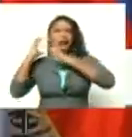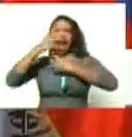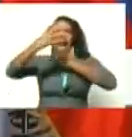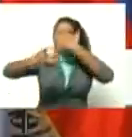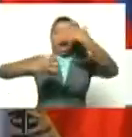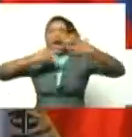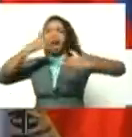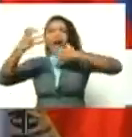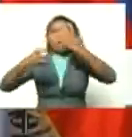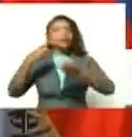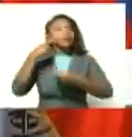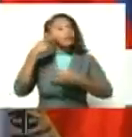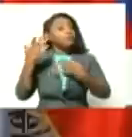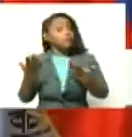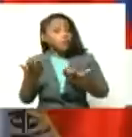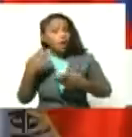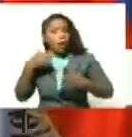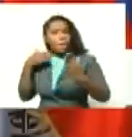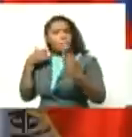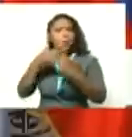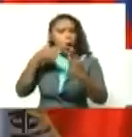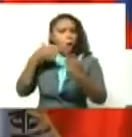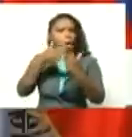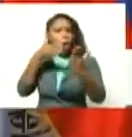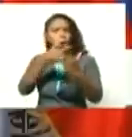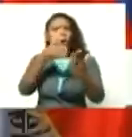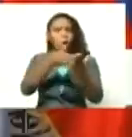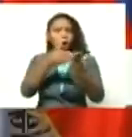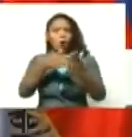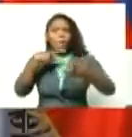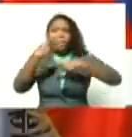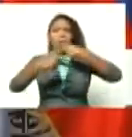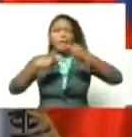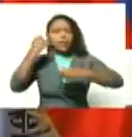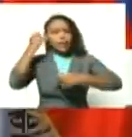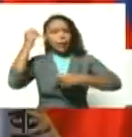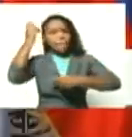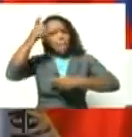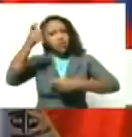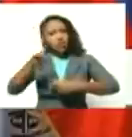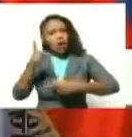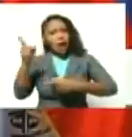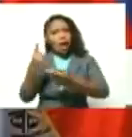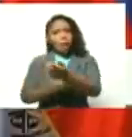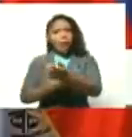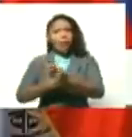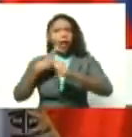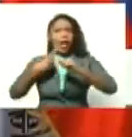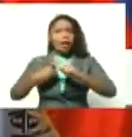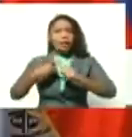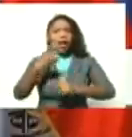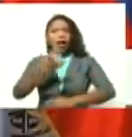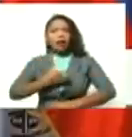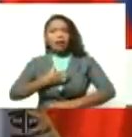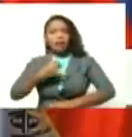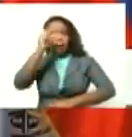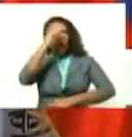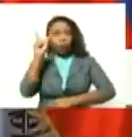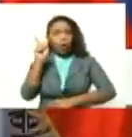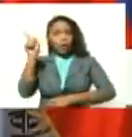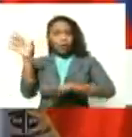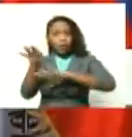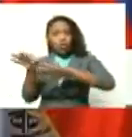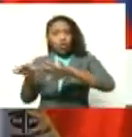gritando, incluso ofendiendo por su condición política a la hermana del exalcalde del PSUV en ese municipio